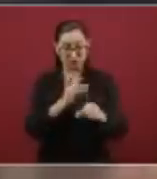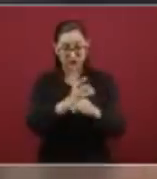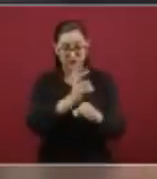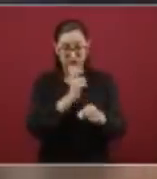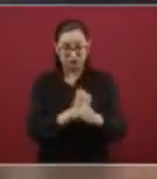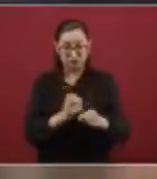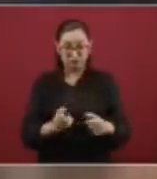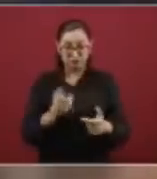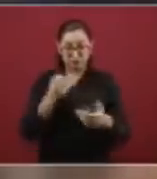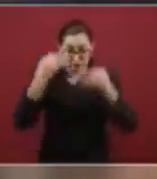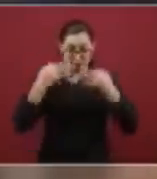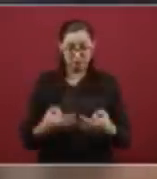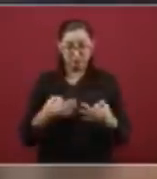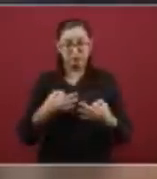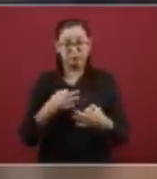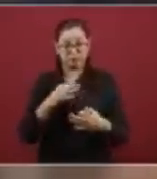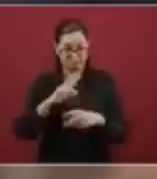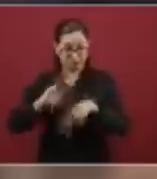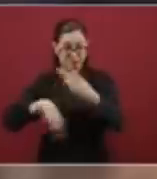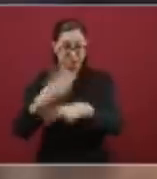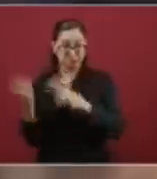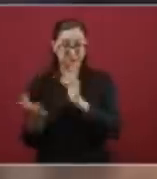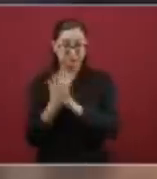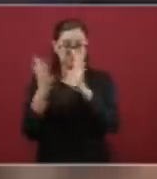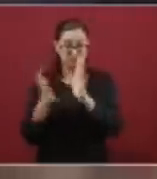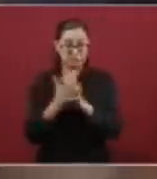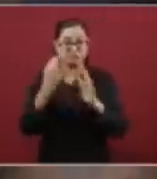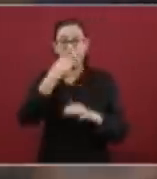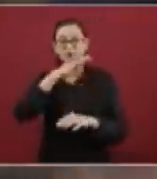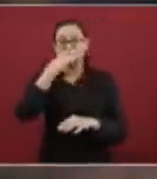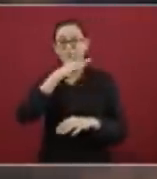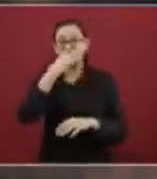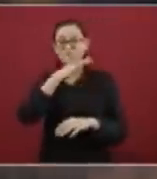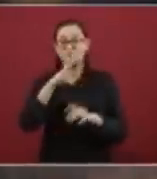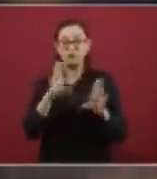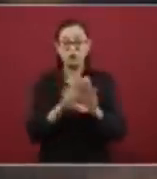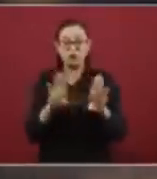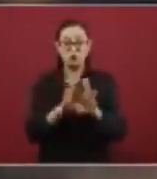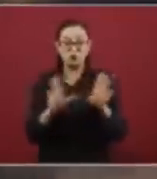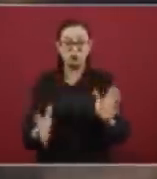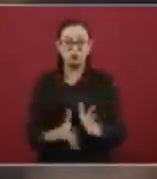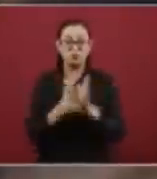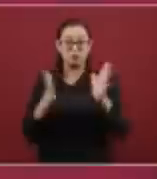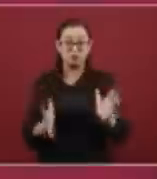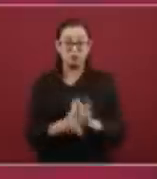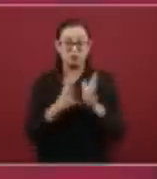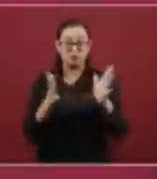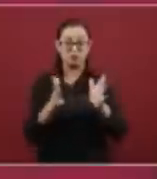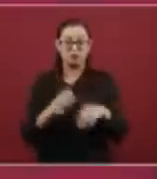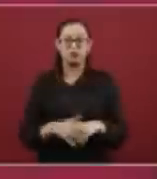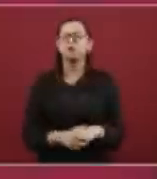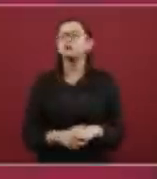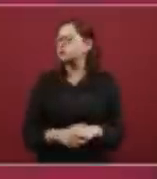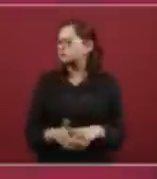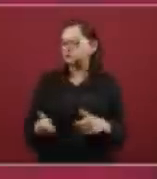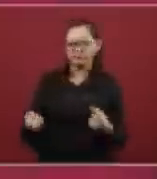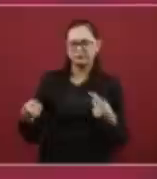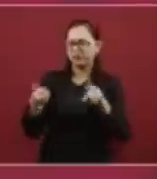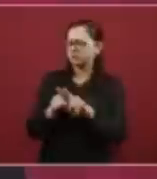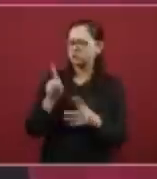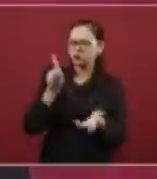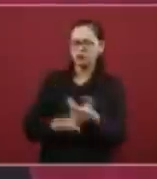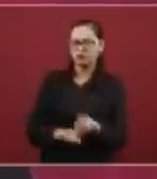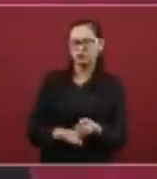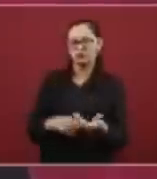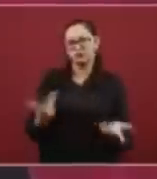invitación formal y de ser así va a participar en estos festejos y cómo sería su participación también? Es que es parte de lo mismo, no